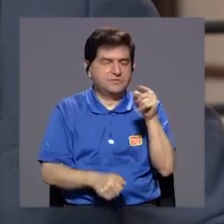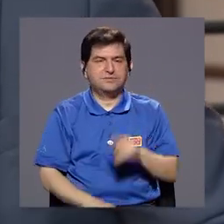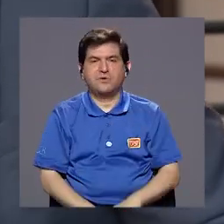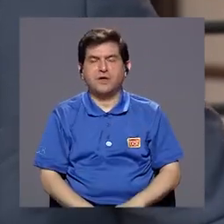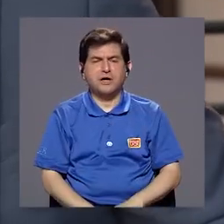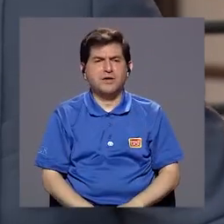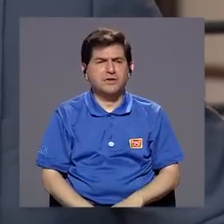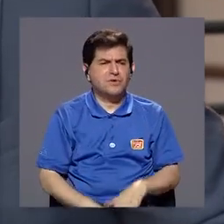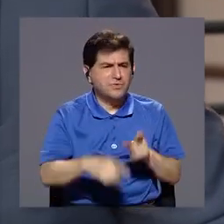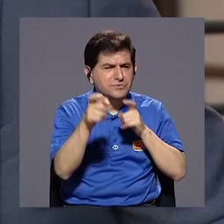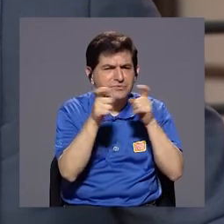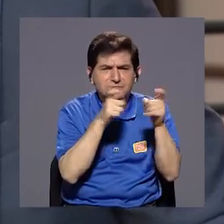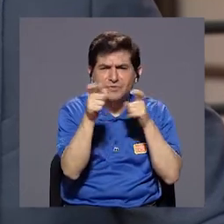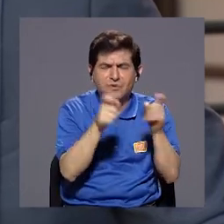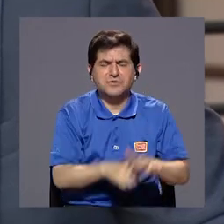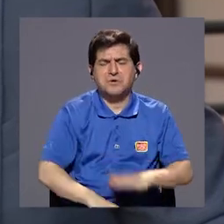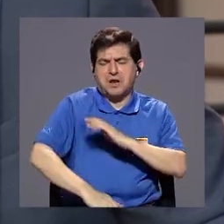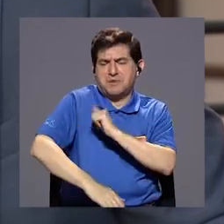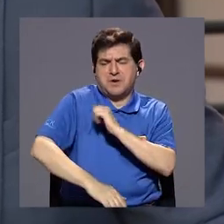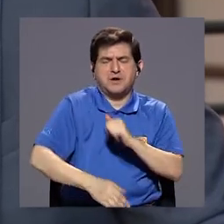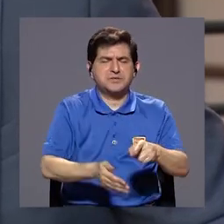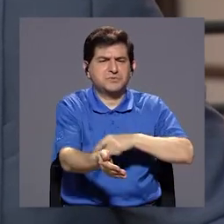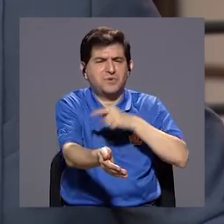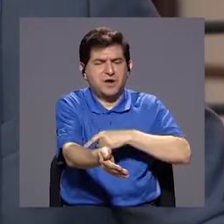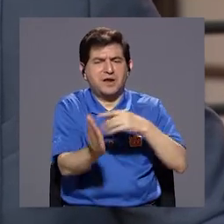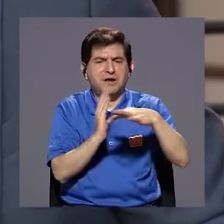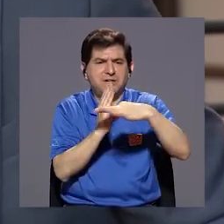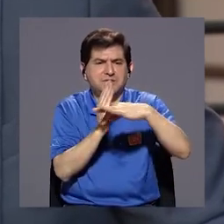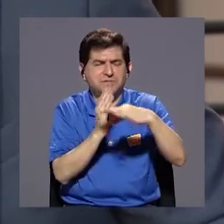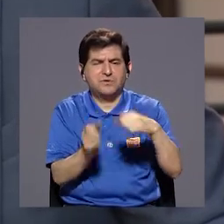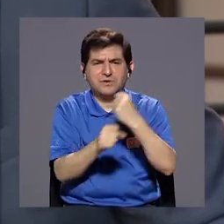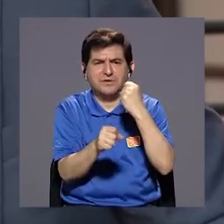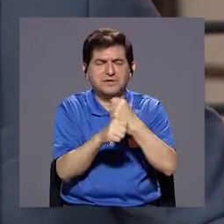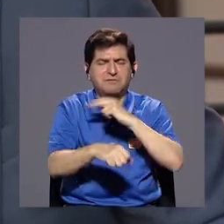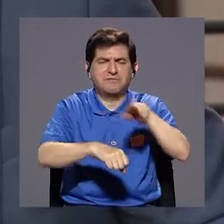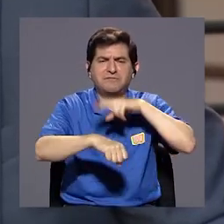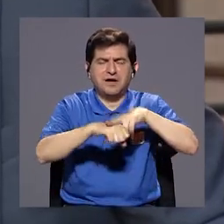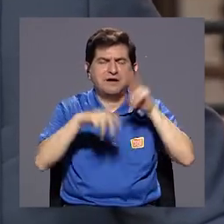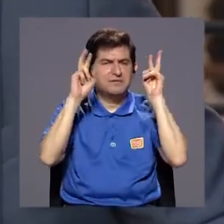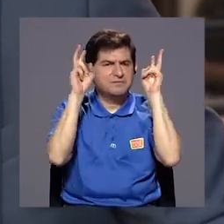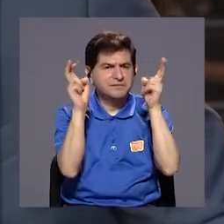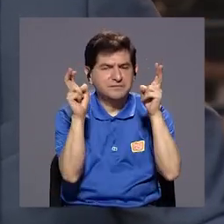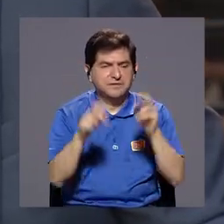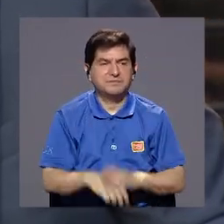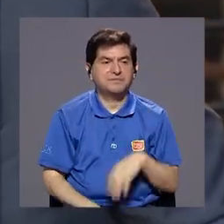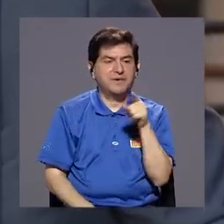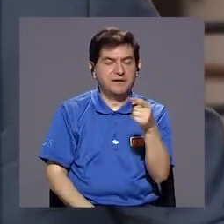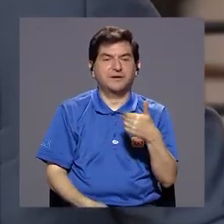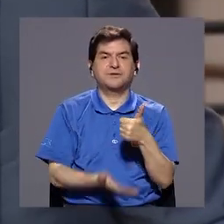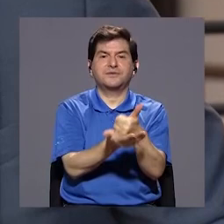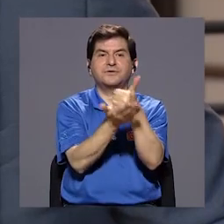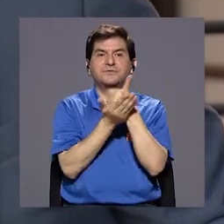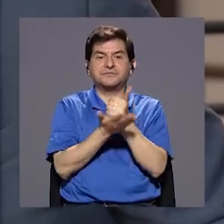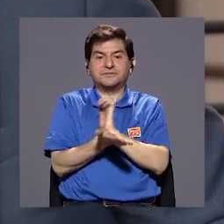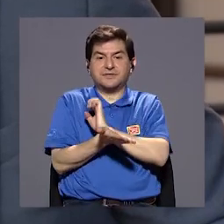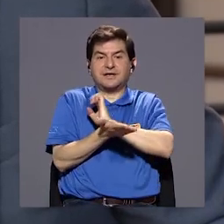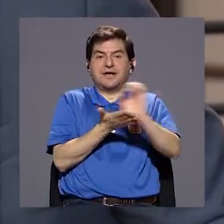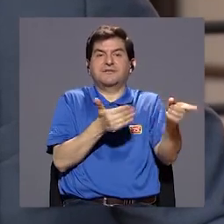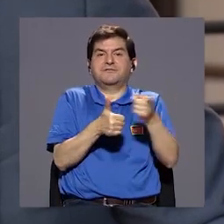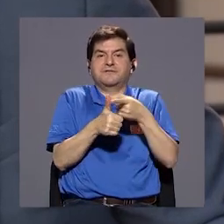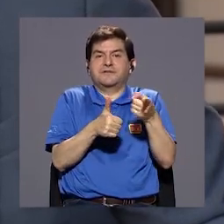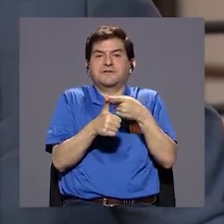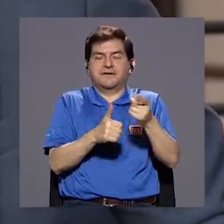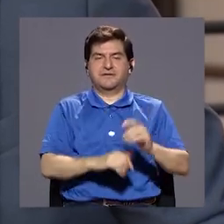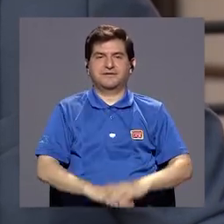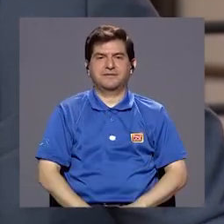que están controlando la presión, el azúcar, el colesterol, y son los que trabajan más frecuentemente esos temas, ellos son los que nos ayudan a prevenir en primer